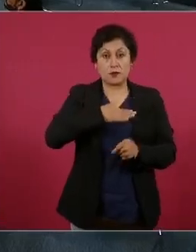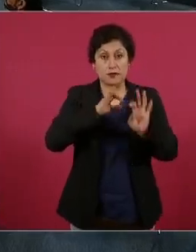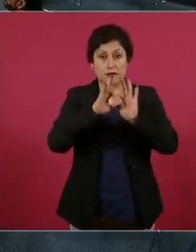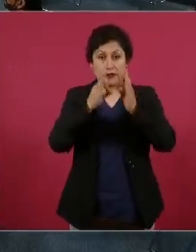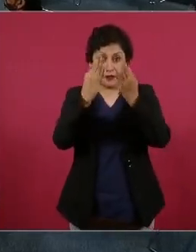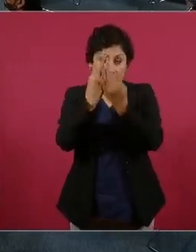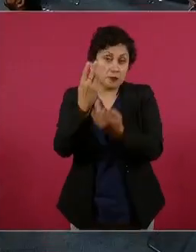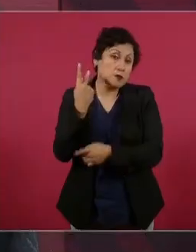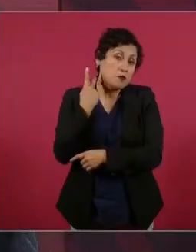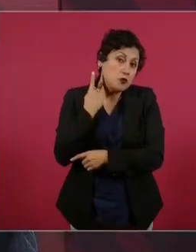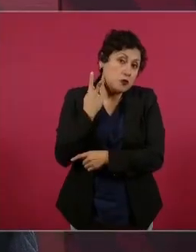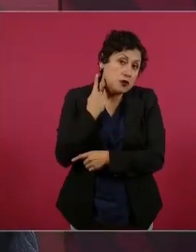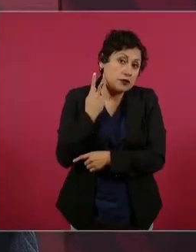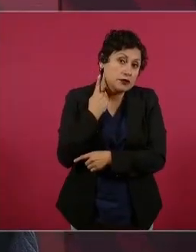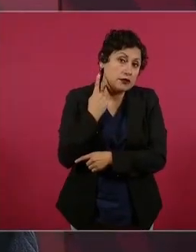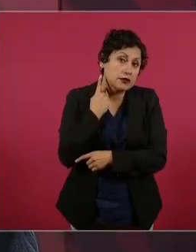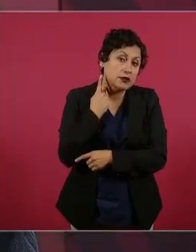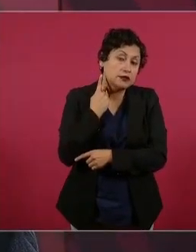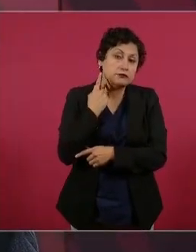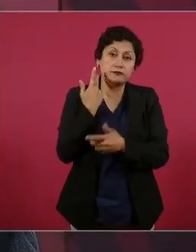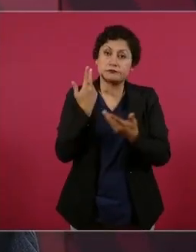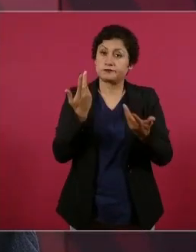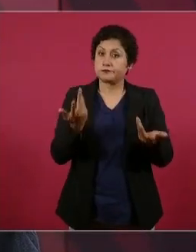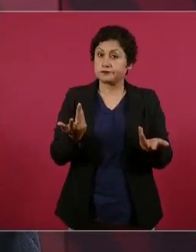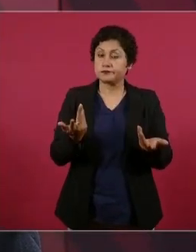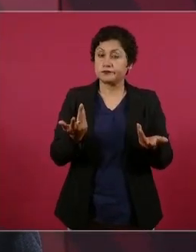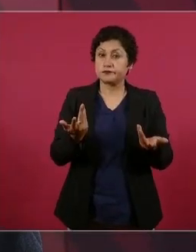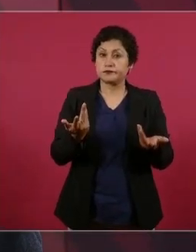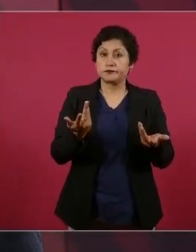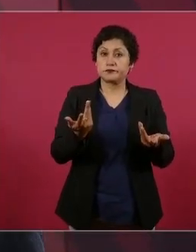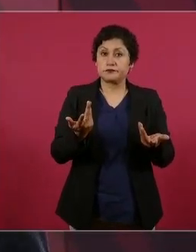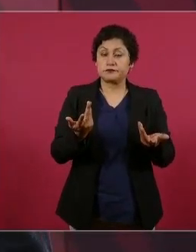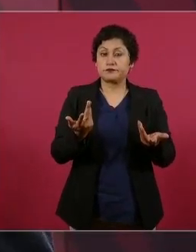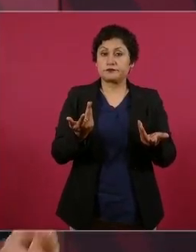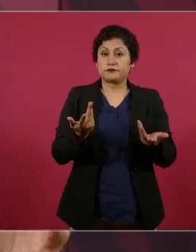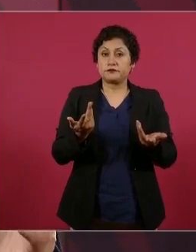política, decidimos